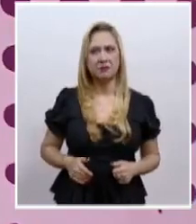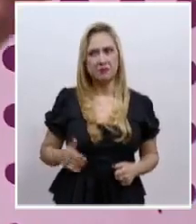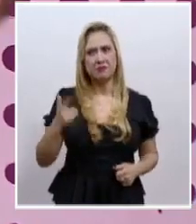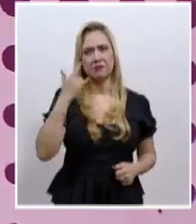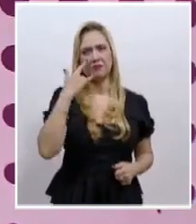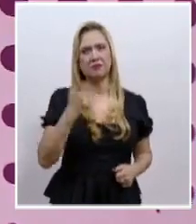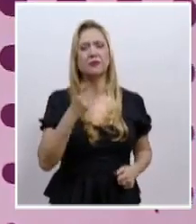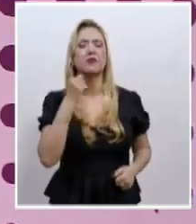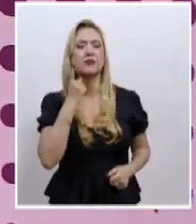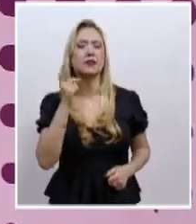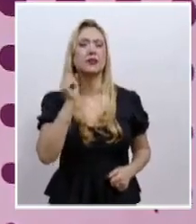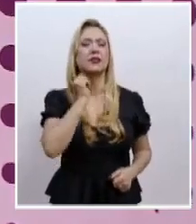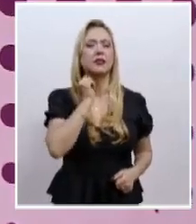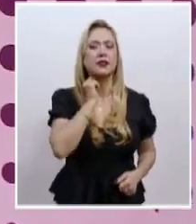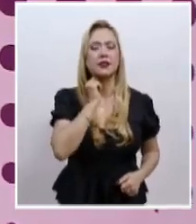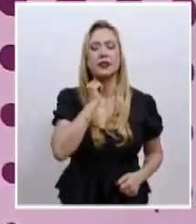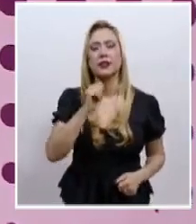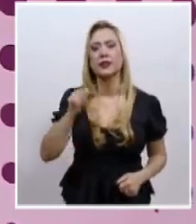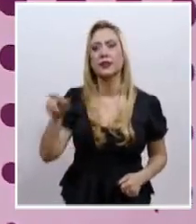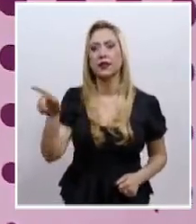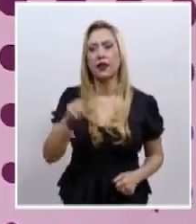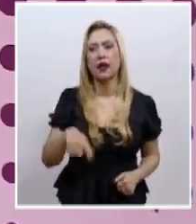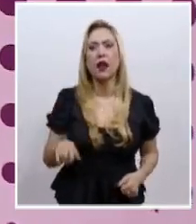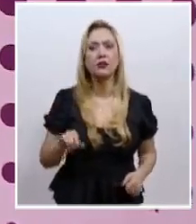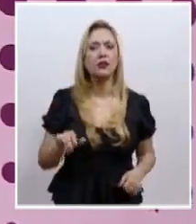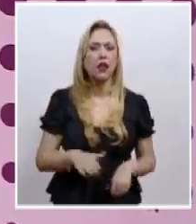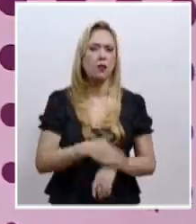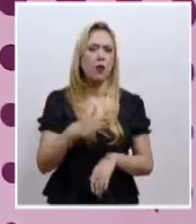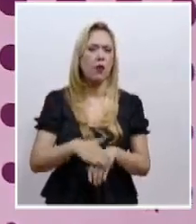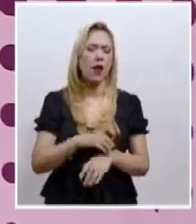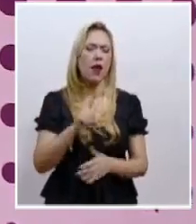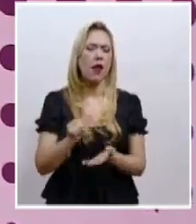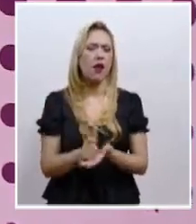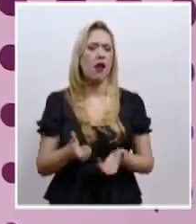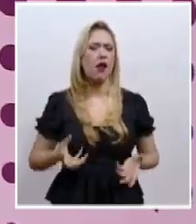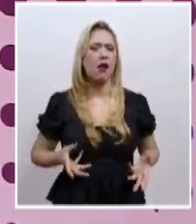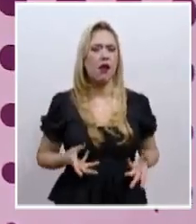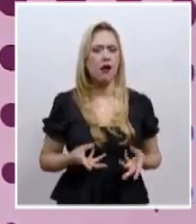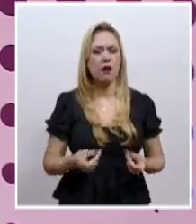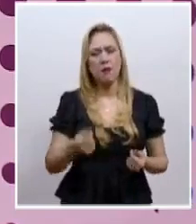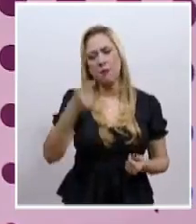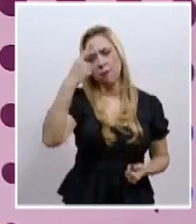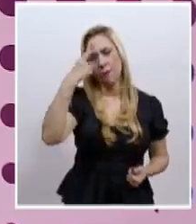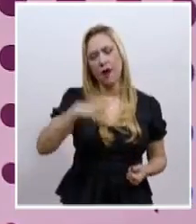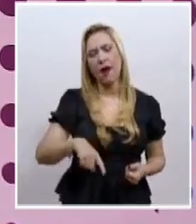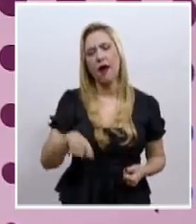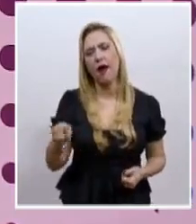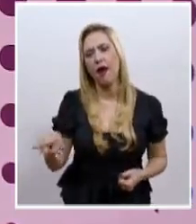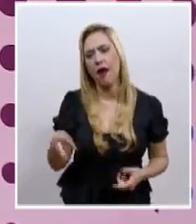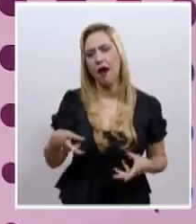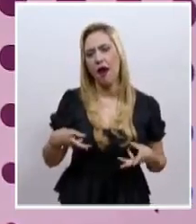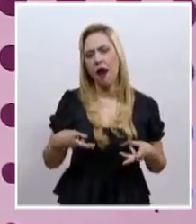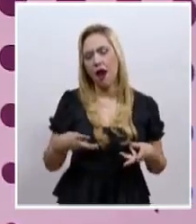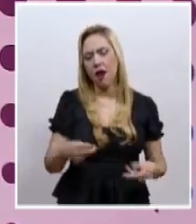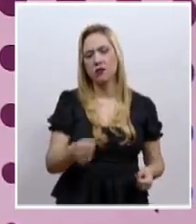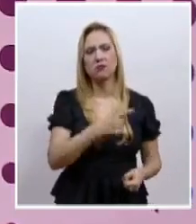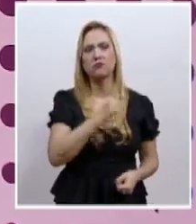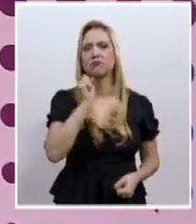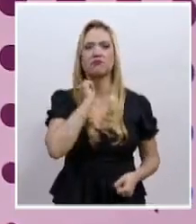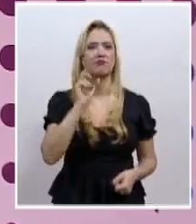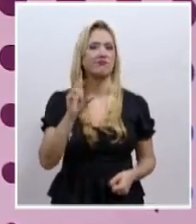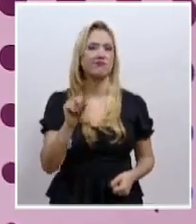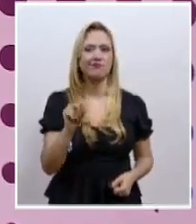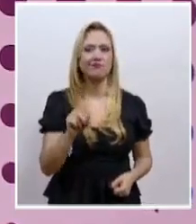los diputados y los senadores, como Congreso, aprueban una ley de ingresos para un gasto que los senadores no aprueban,